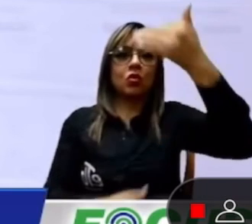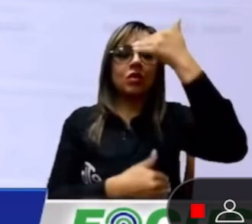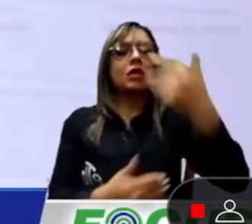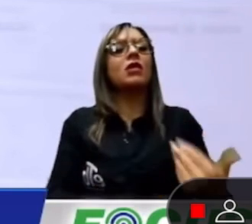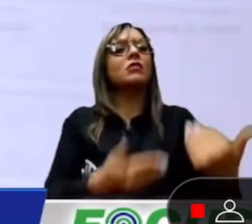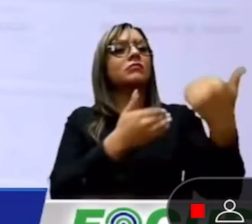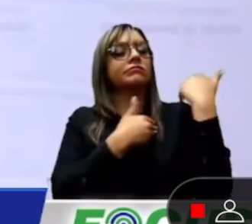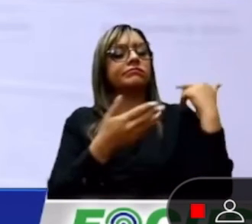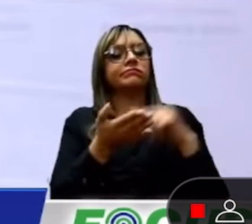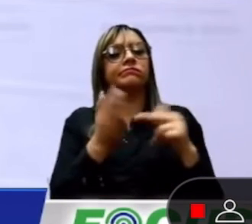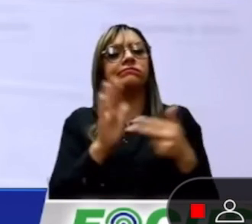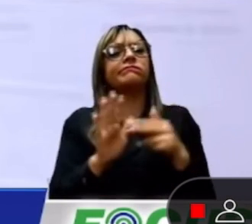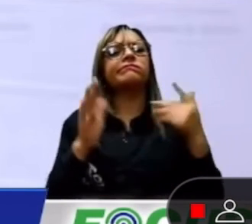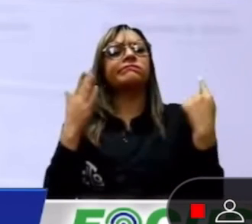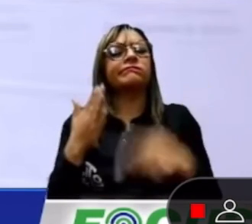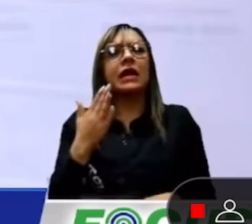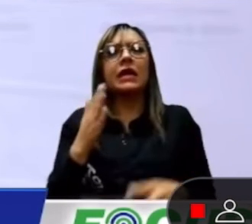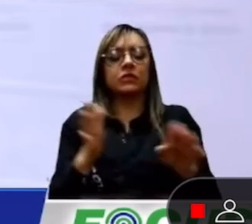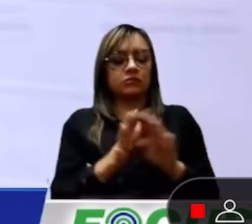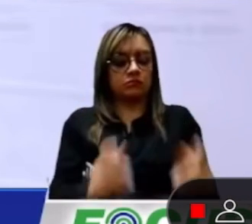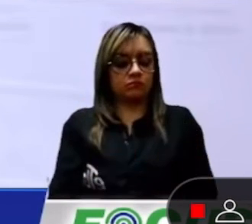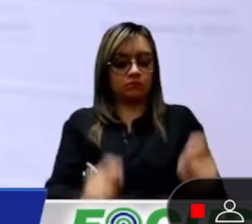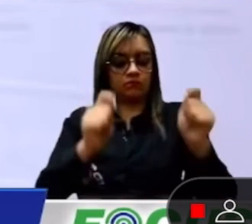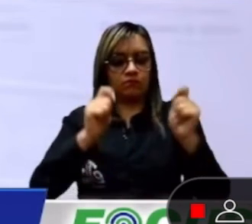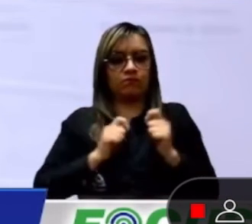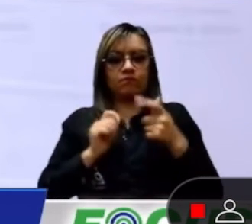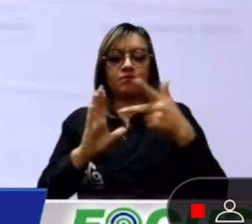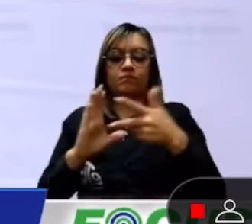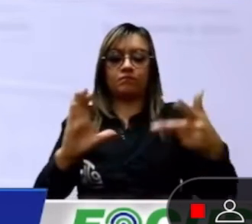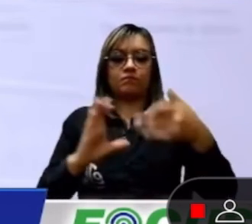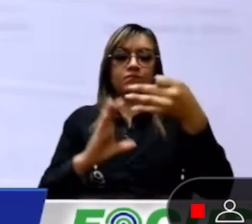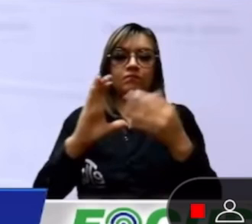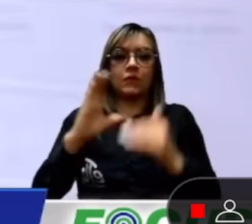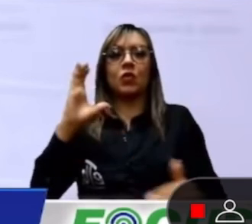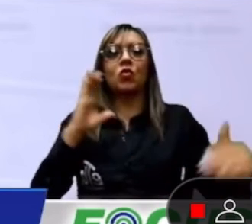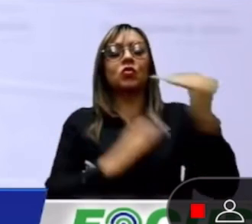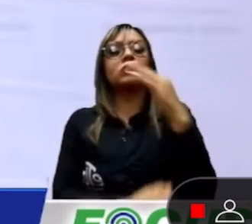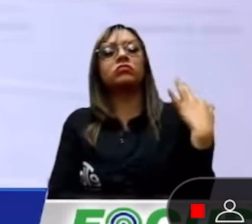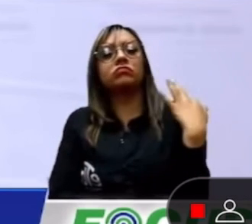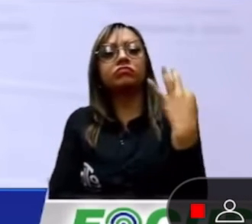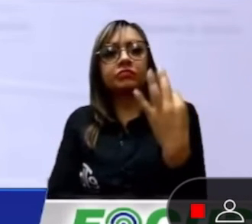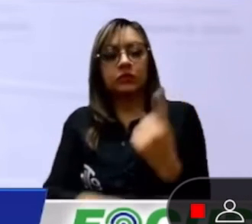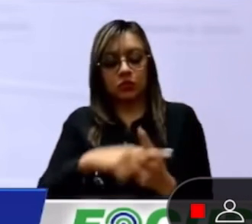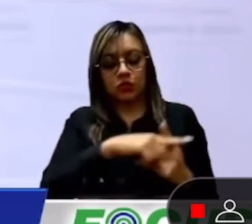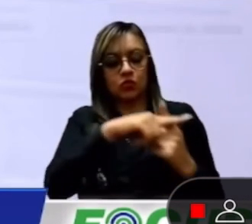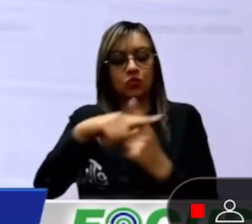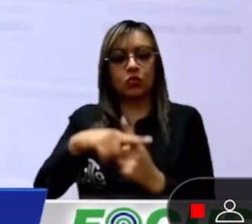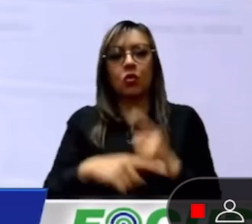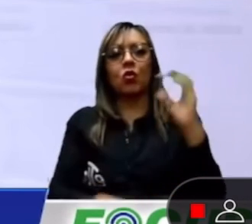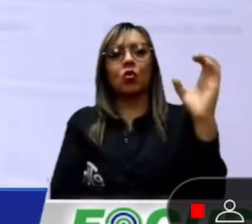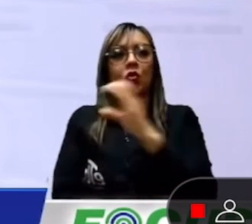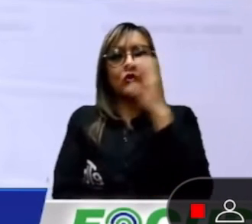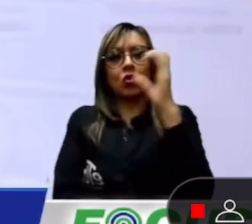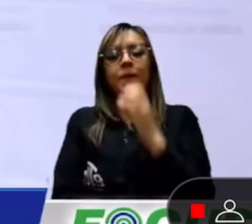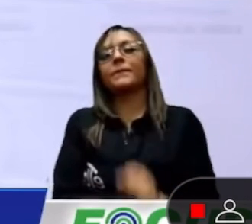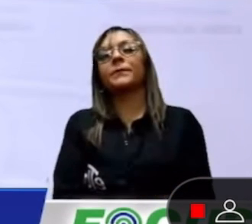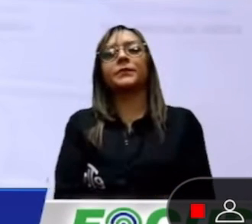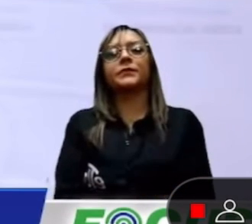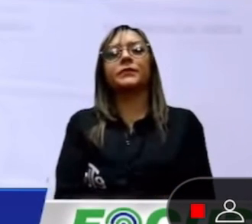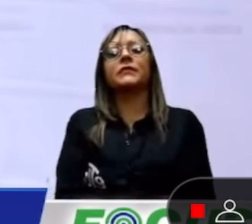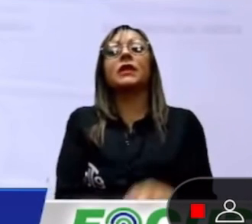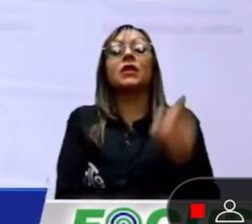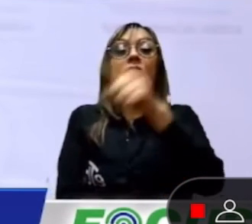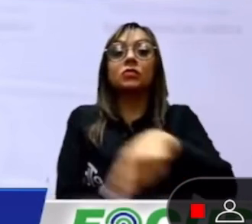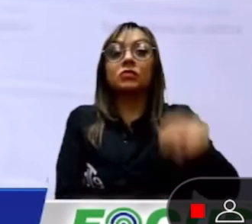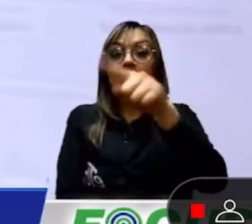responsabilidad que implica ser el nominado de la honorable Corte Suprema de Justicia para ser el procurador de los colombianos si así lo